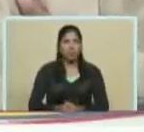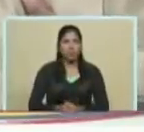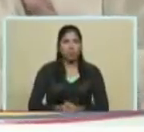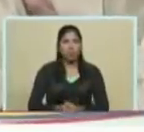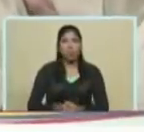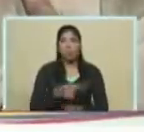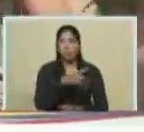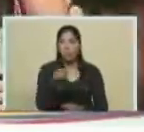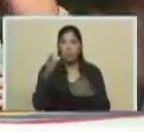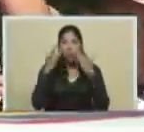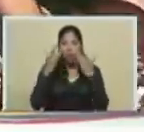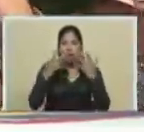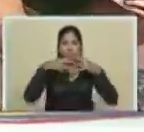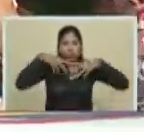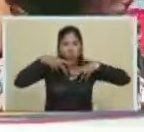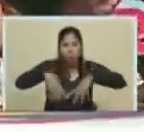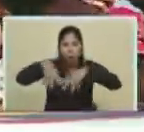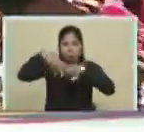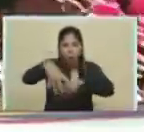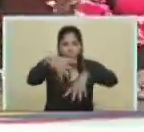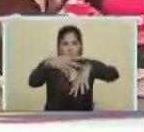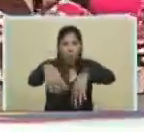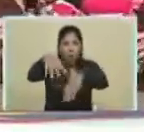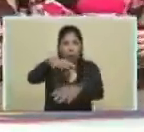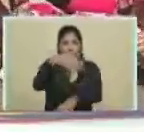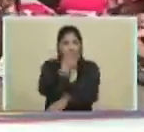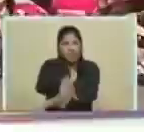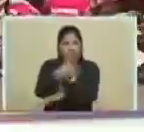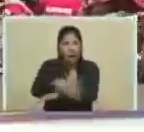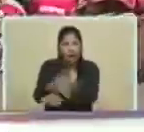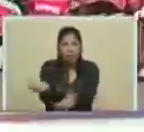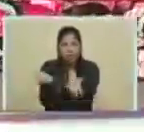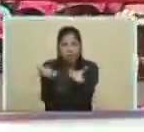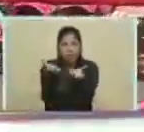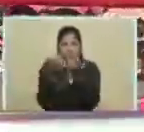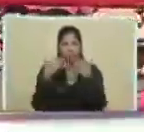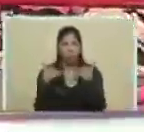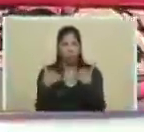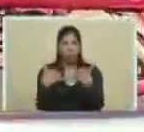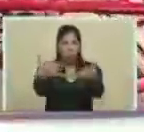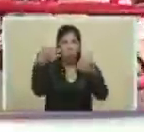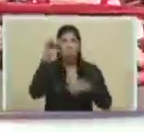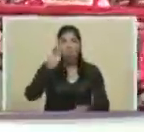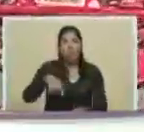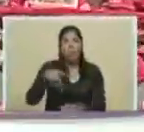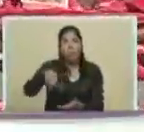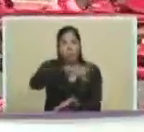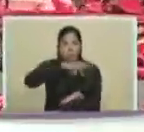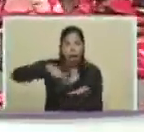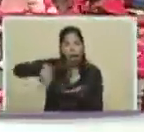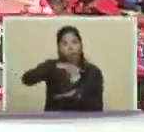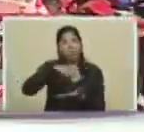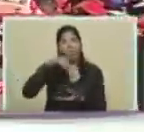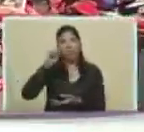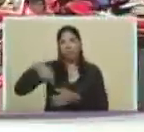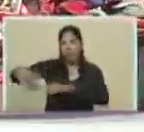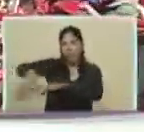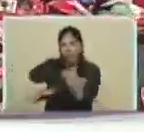En su pueblo desplegado en las calles, en las plazas, en las avenidas.